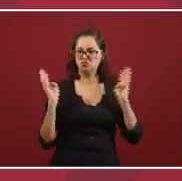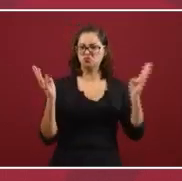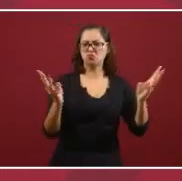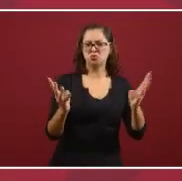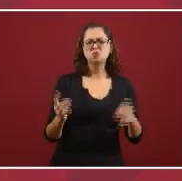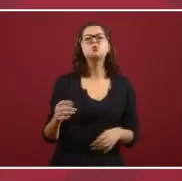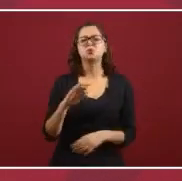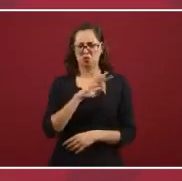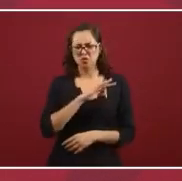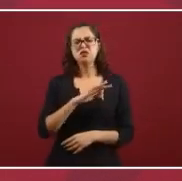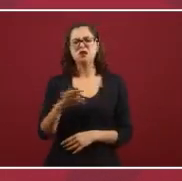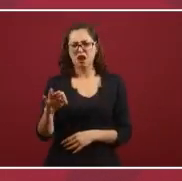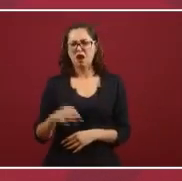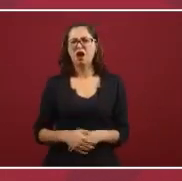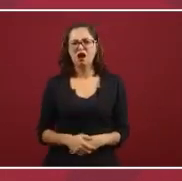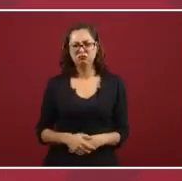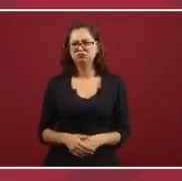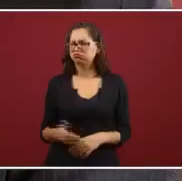podíamos hacer